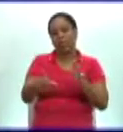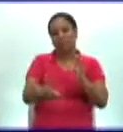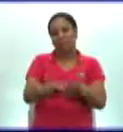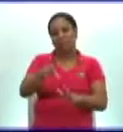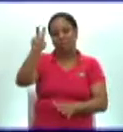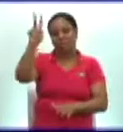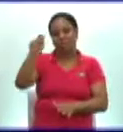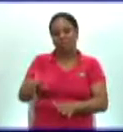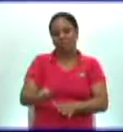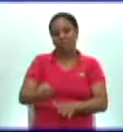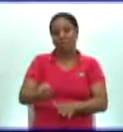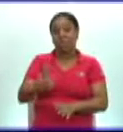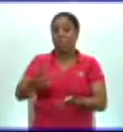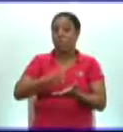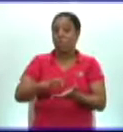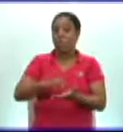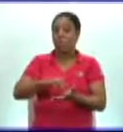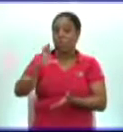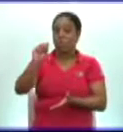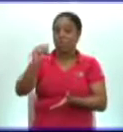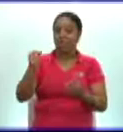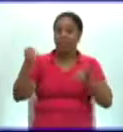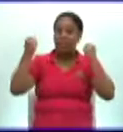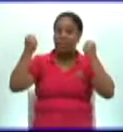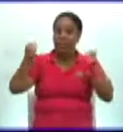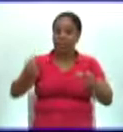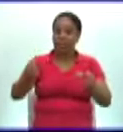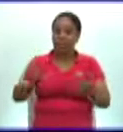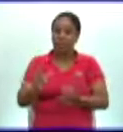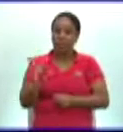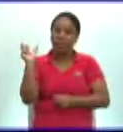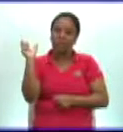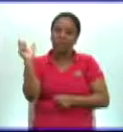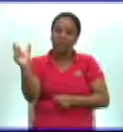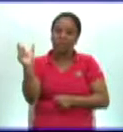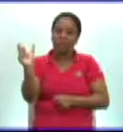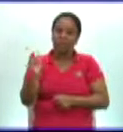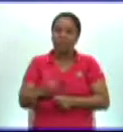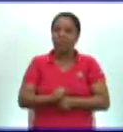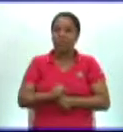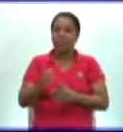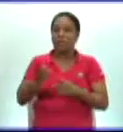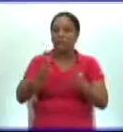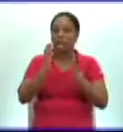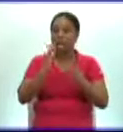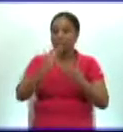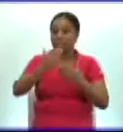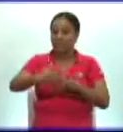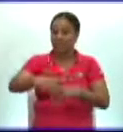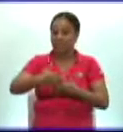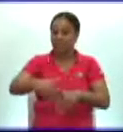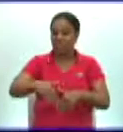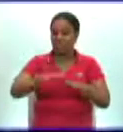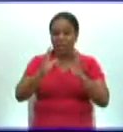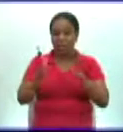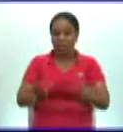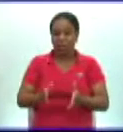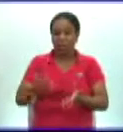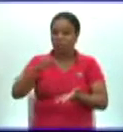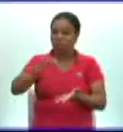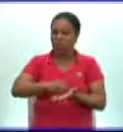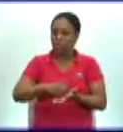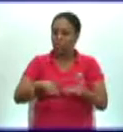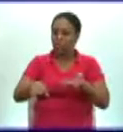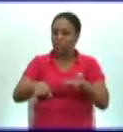donde plantea que la fuerza define la dirección en que el cuerpo se pone en movimiento.